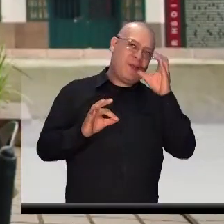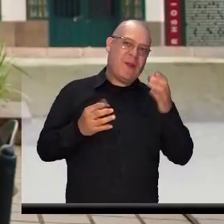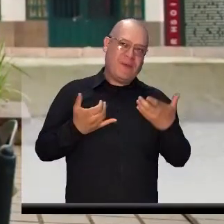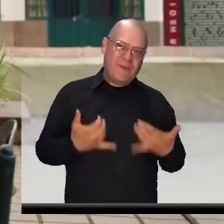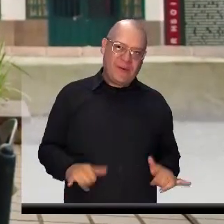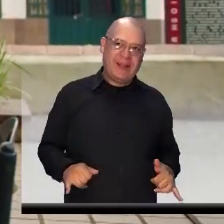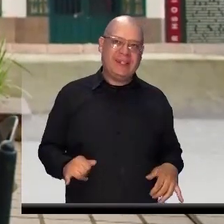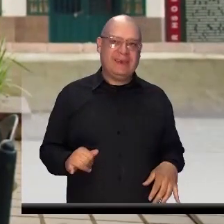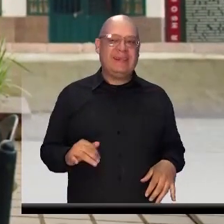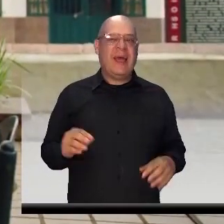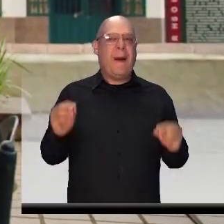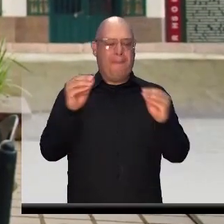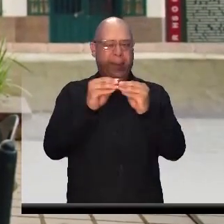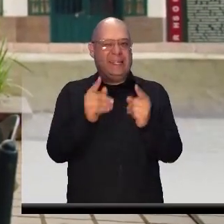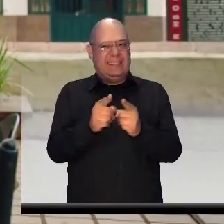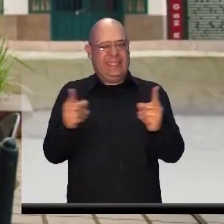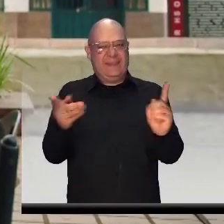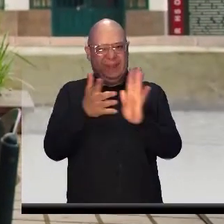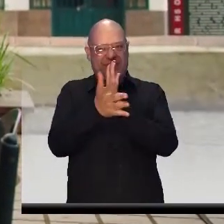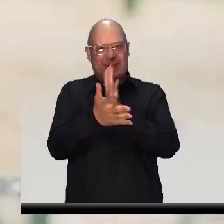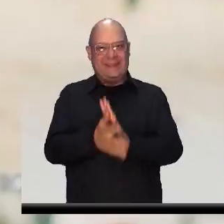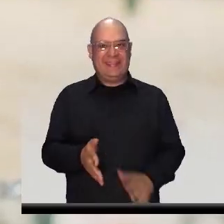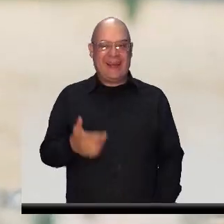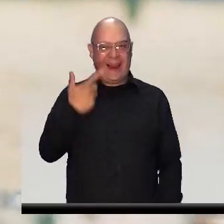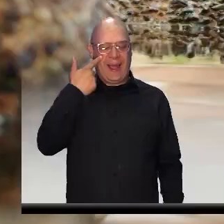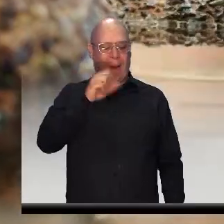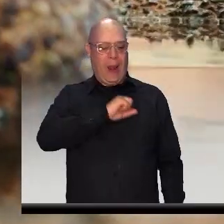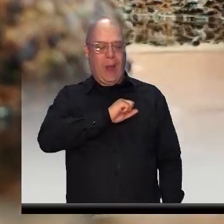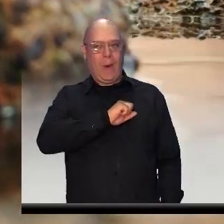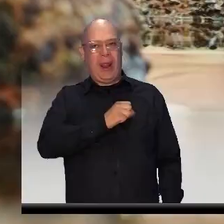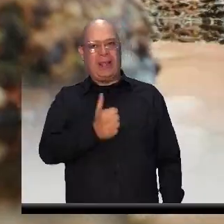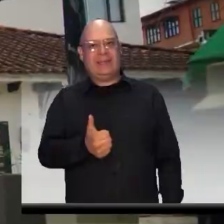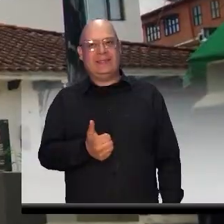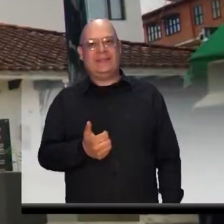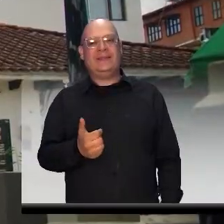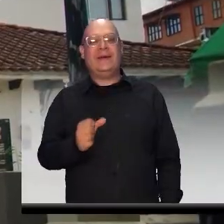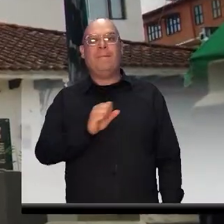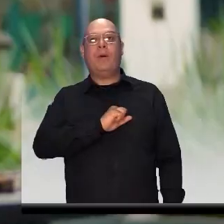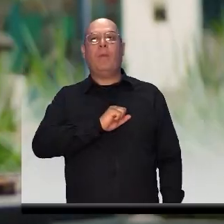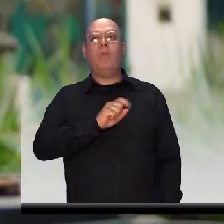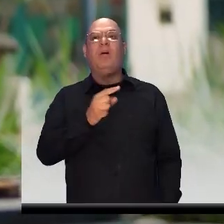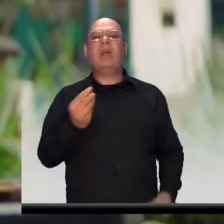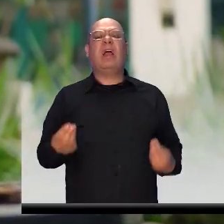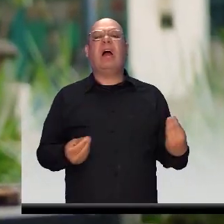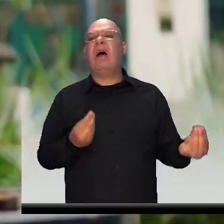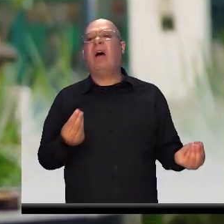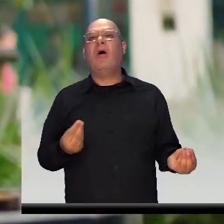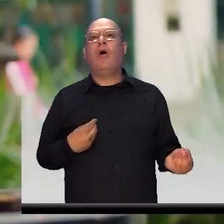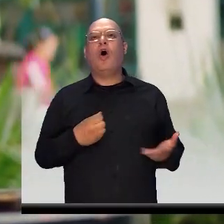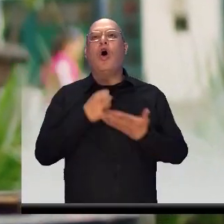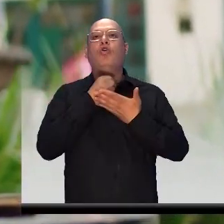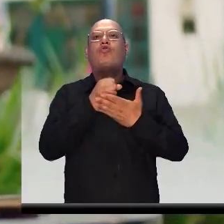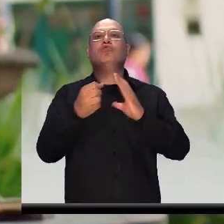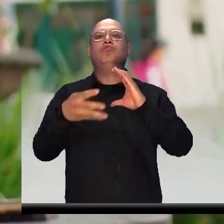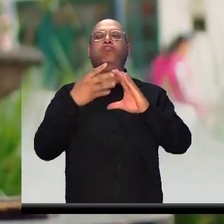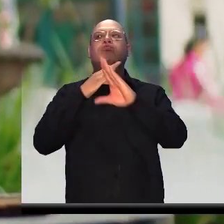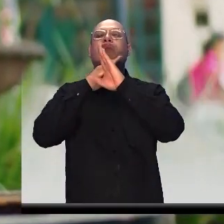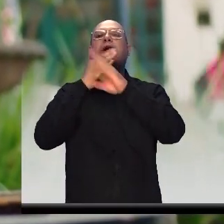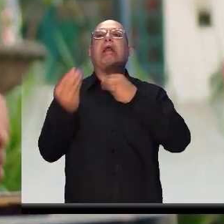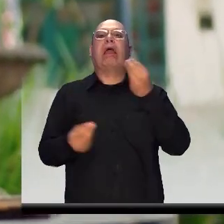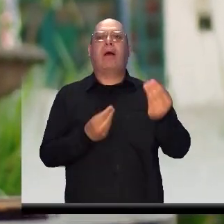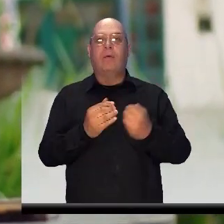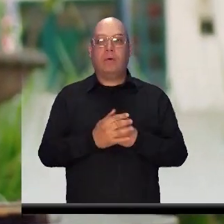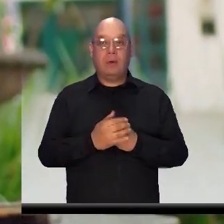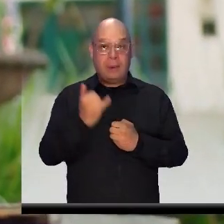ahí sí empezamos con esta aventura, ¿listo? La buena pues. Bueno, parceros, ¿ustedes qué es lo que están haciendo entonces para ayudar a prevenir el cambio climático? Si no tiene mucha